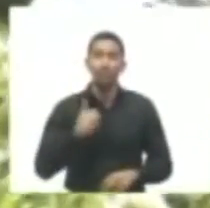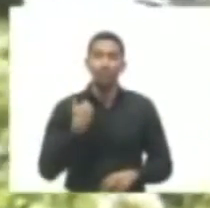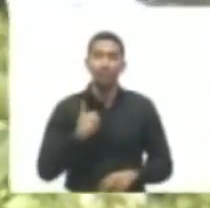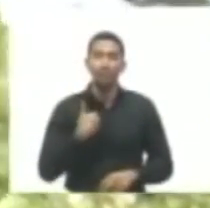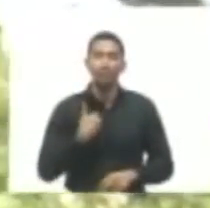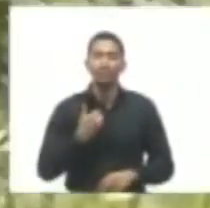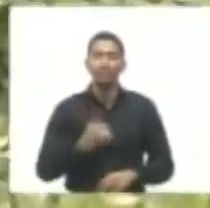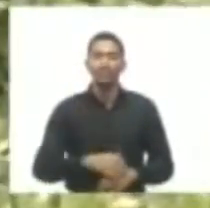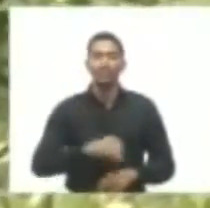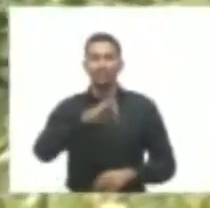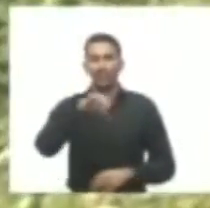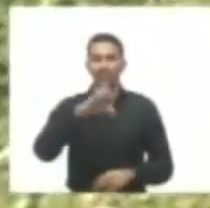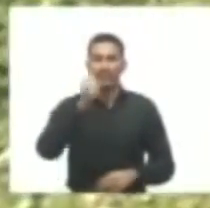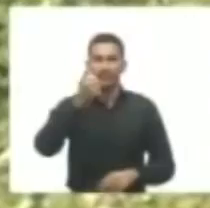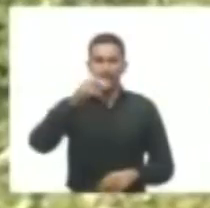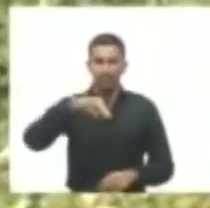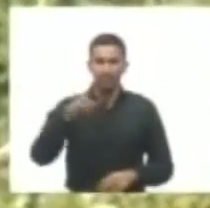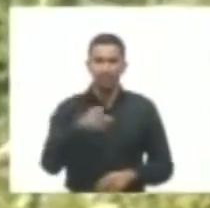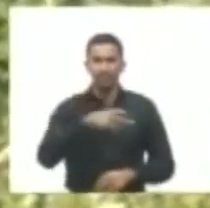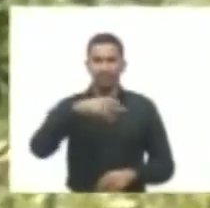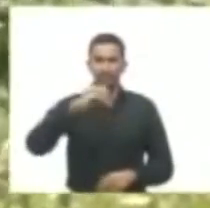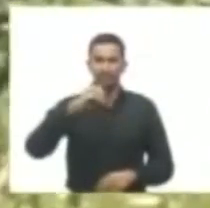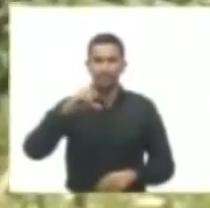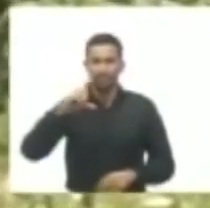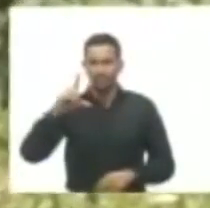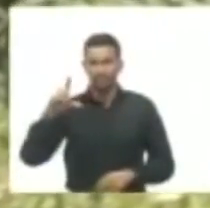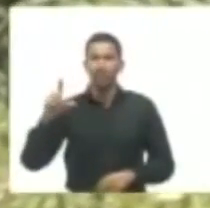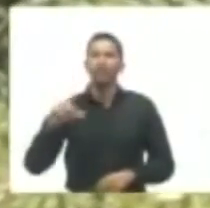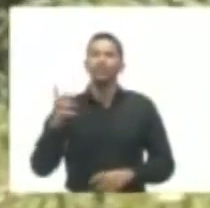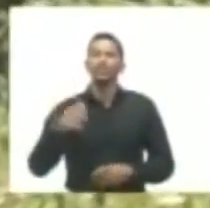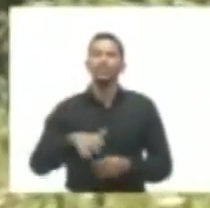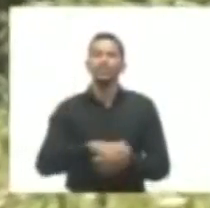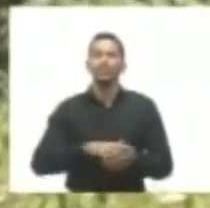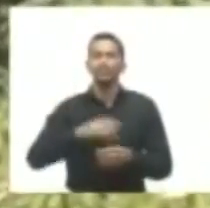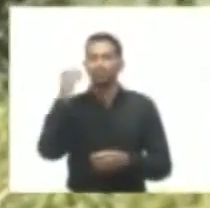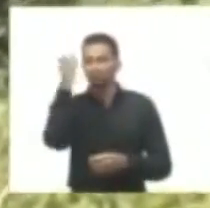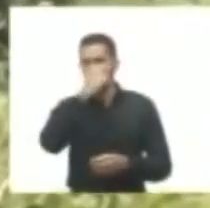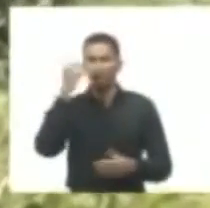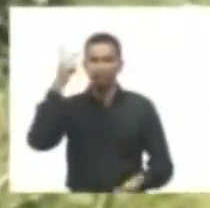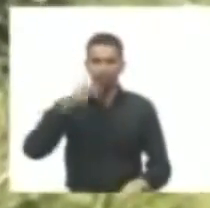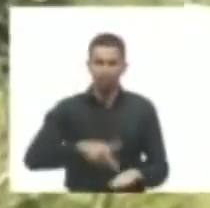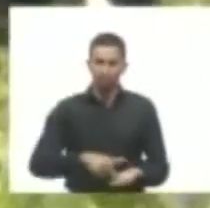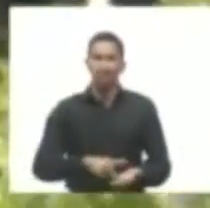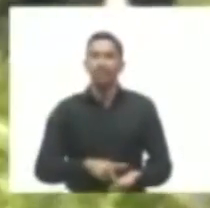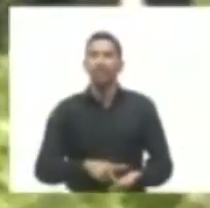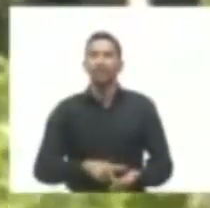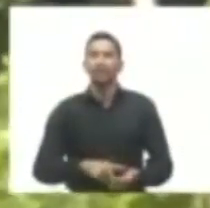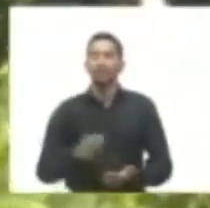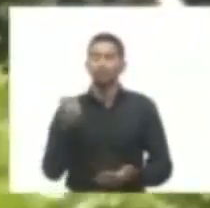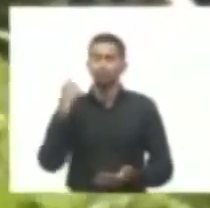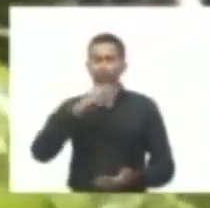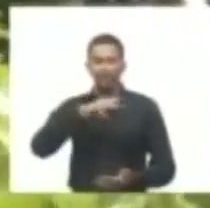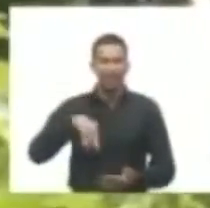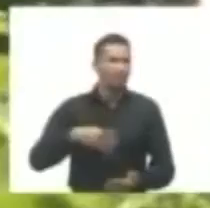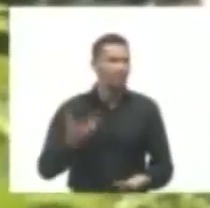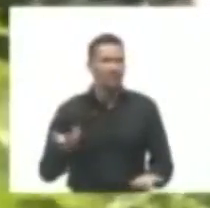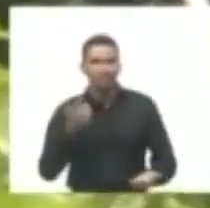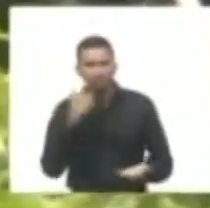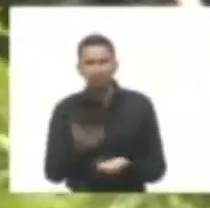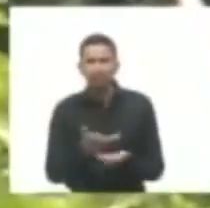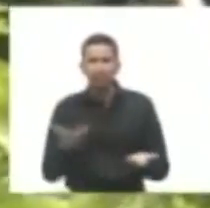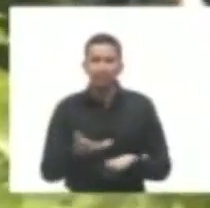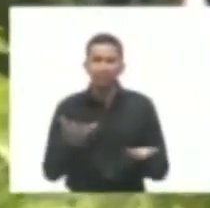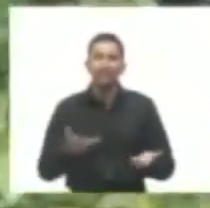Jean-Paul Torres de Alba y, según testigos, vivía en el barrio Soledad 2000, pero desde la noche del miércoles la familia desconocía su paradero. El cuerpo